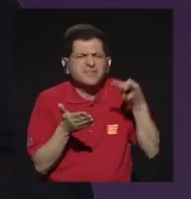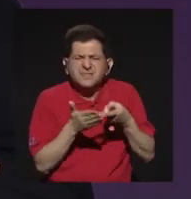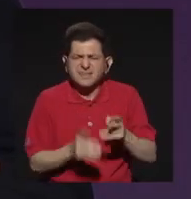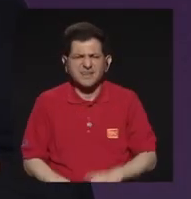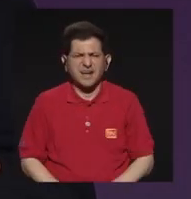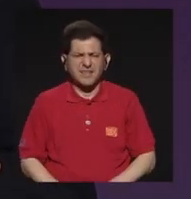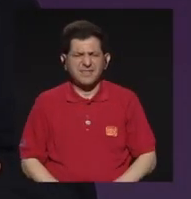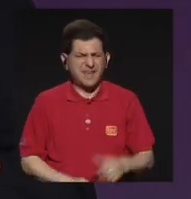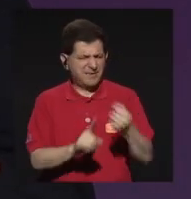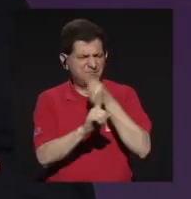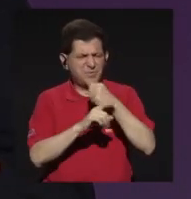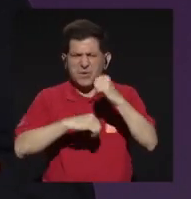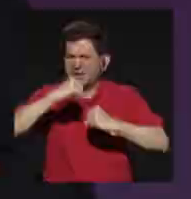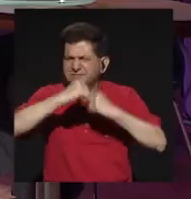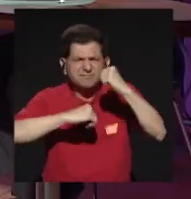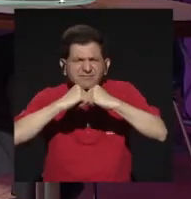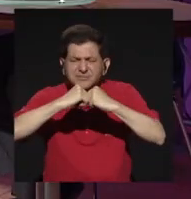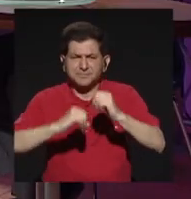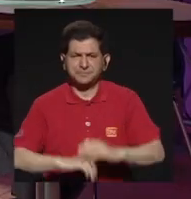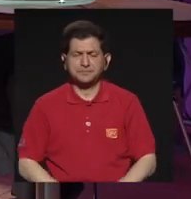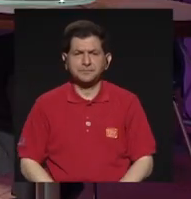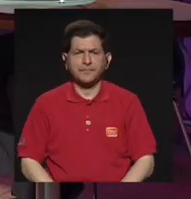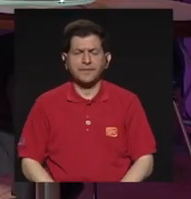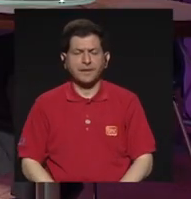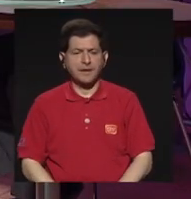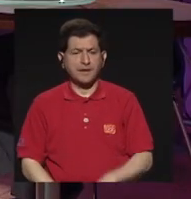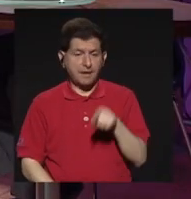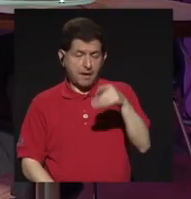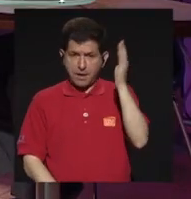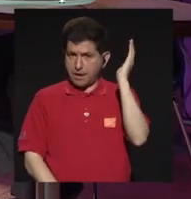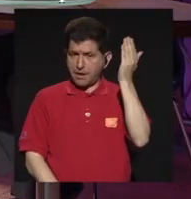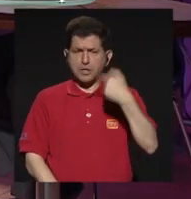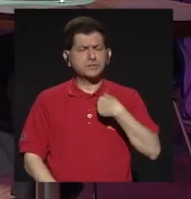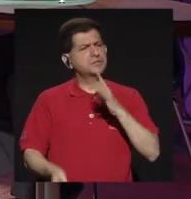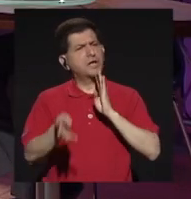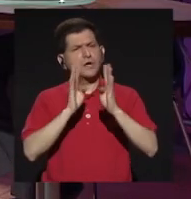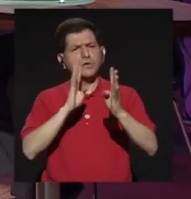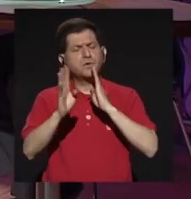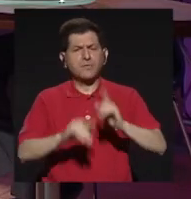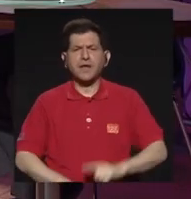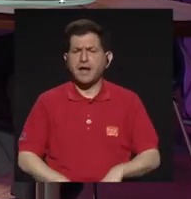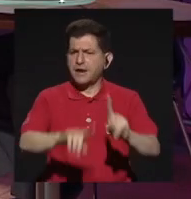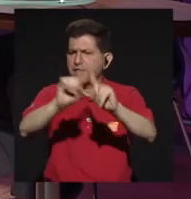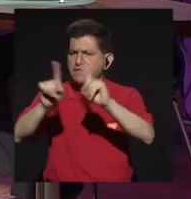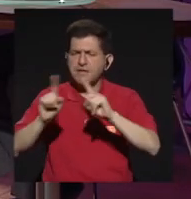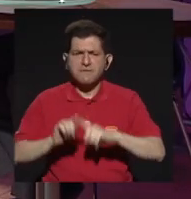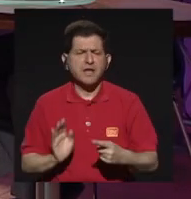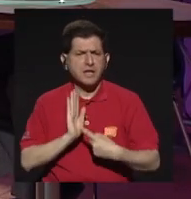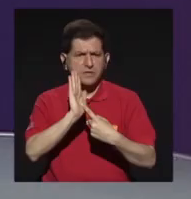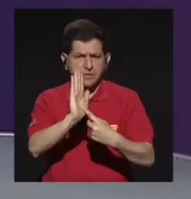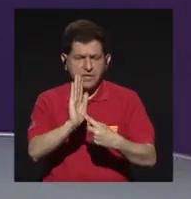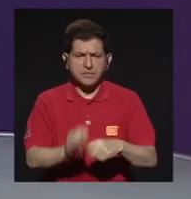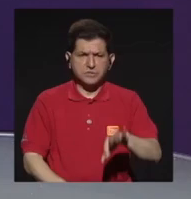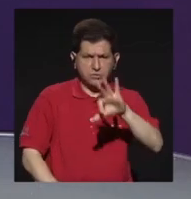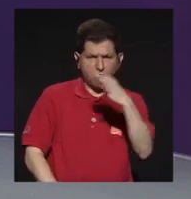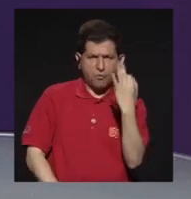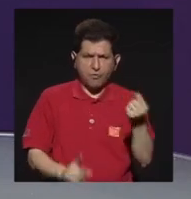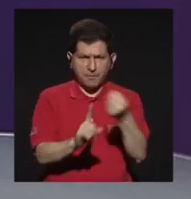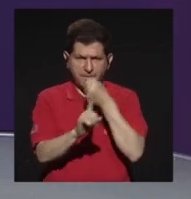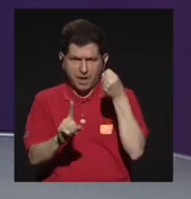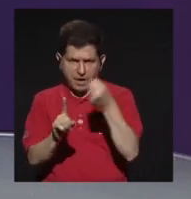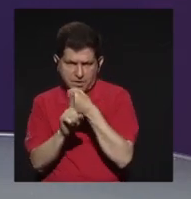violencia sistémica bueno en esta en esta ponencia yo hablaba sobre las diferentes expresiones y modalidades de violencia